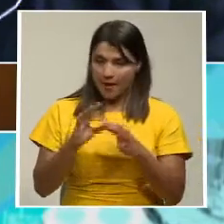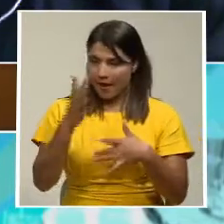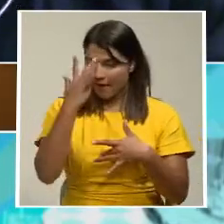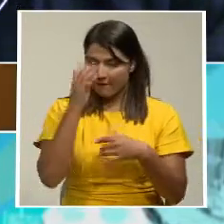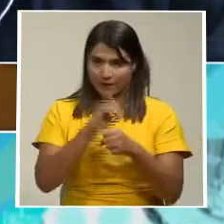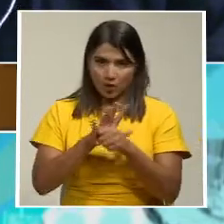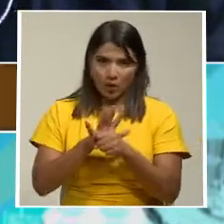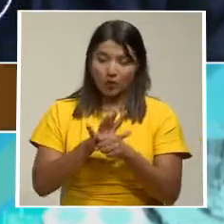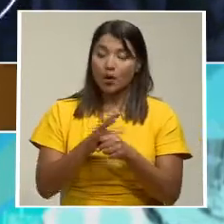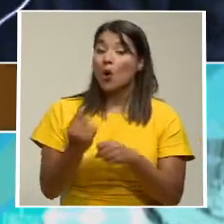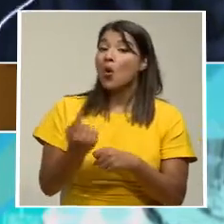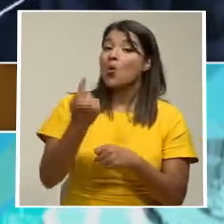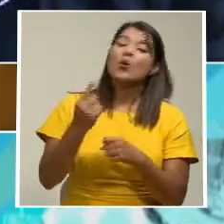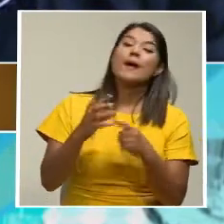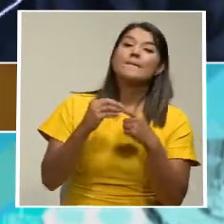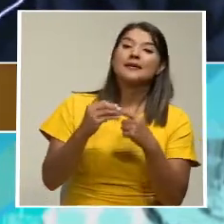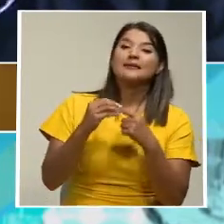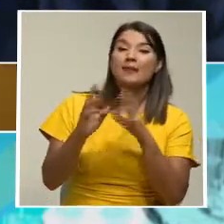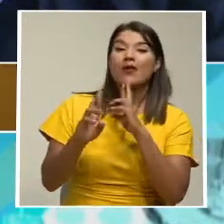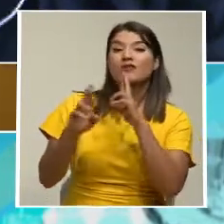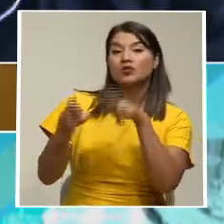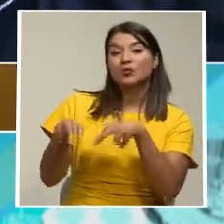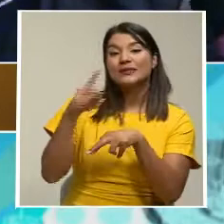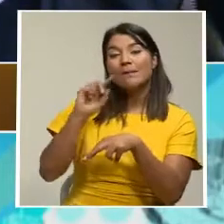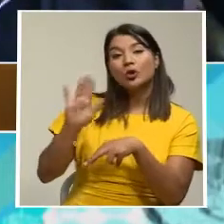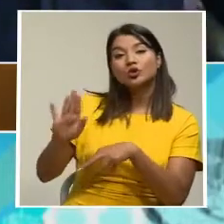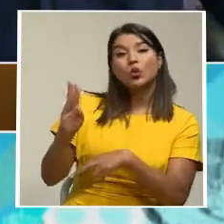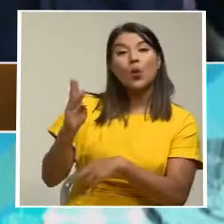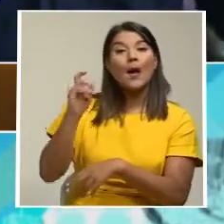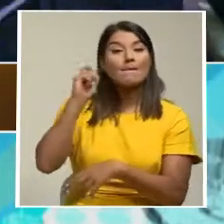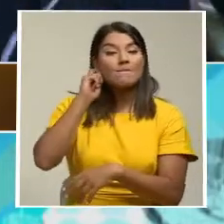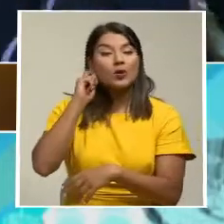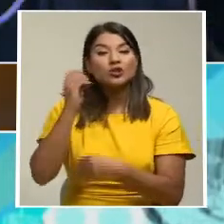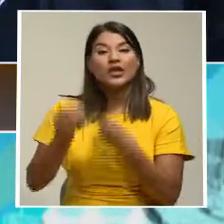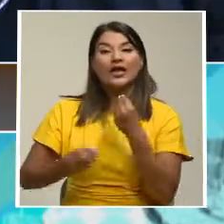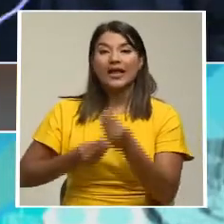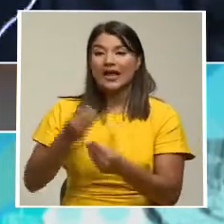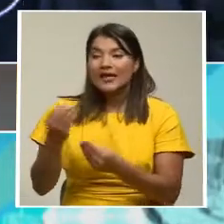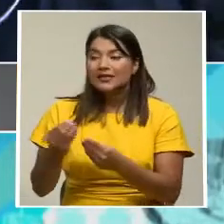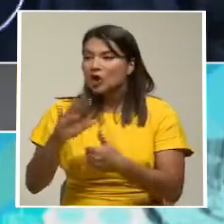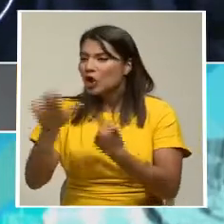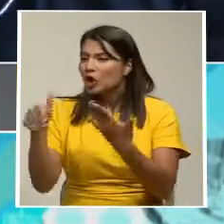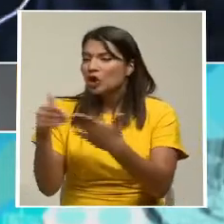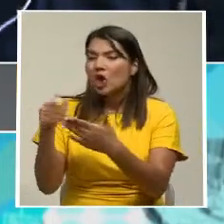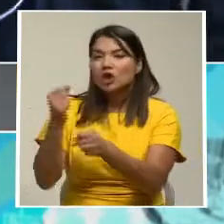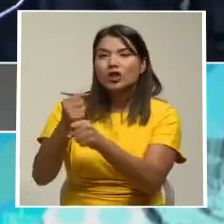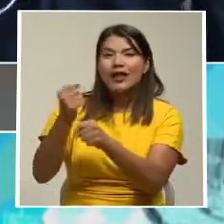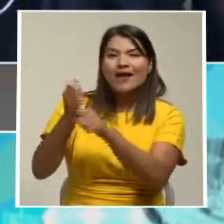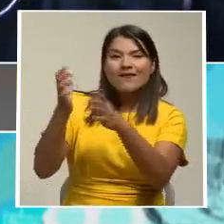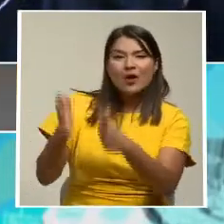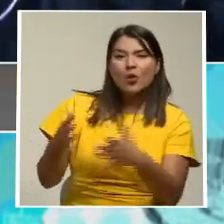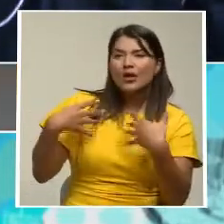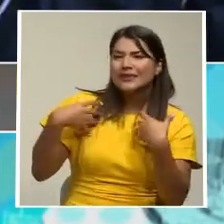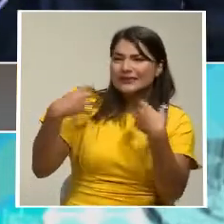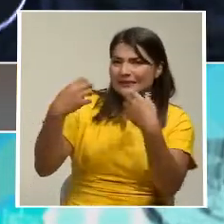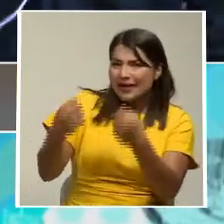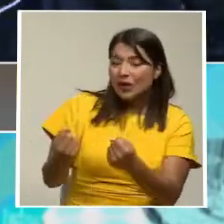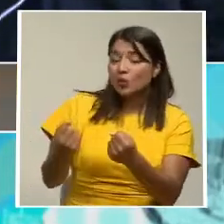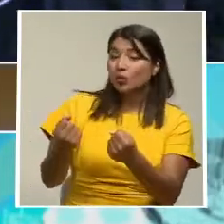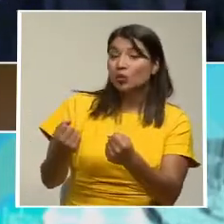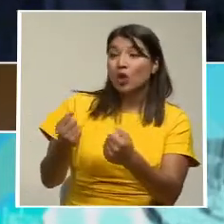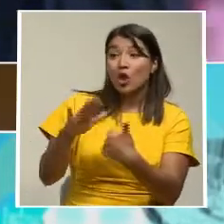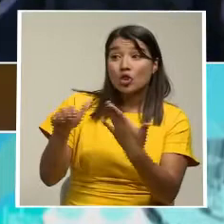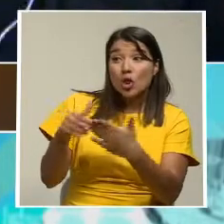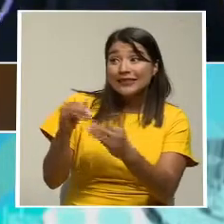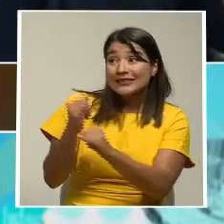de las principales respuestas de su esposa a la pandemia fue movilizar a todo el personal médico, a todo el personal de las instituciones del Estado,